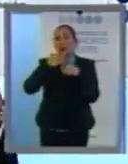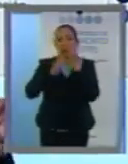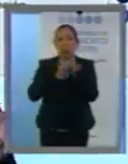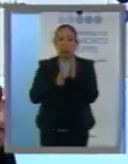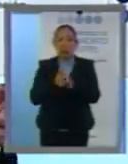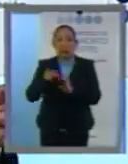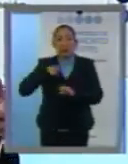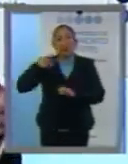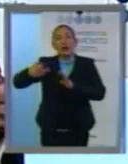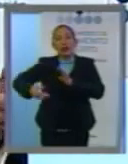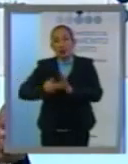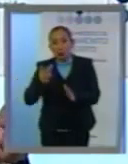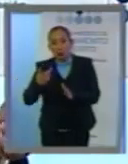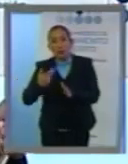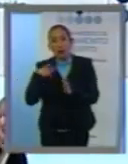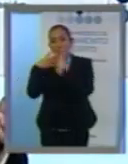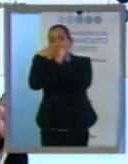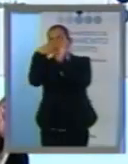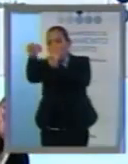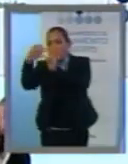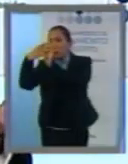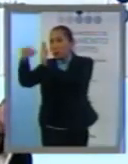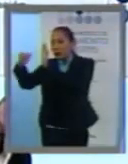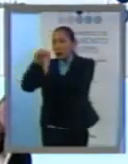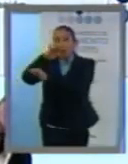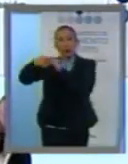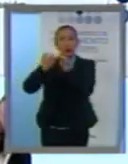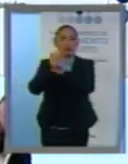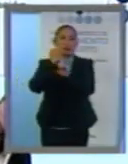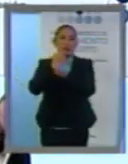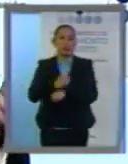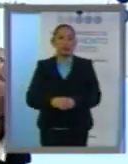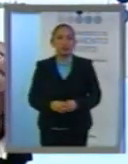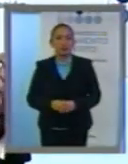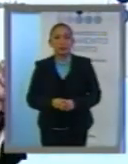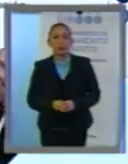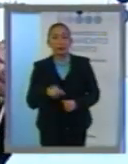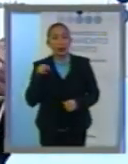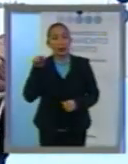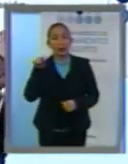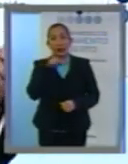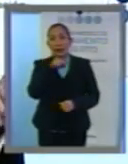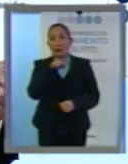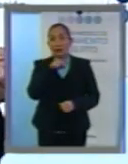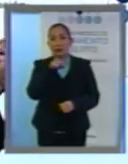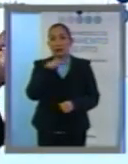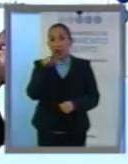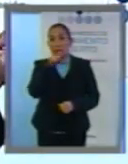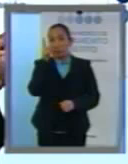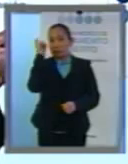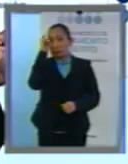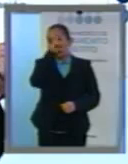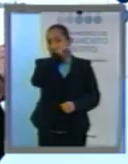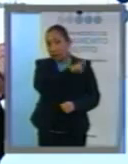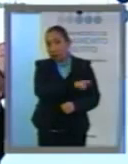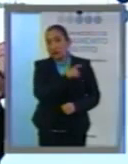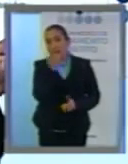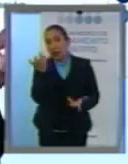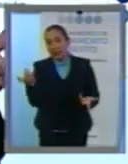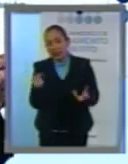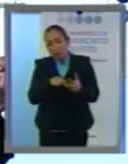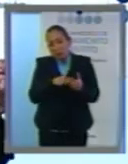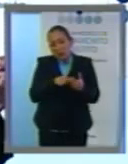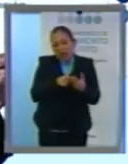de repetirse o replicarse en todas las entidades federativas. Y ahí es donde va a ser complicado, en un